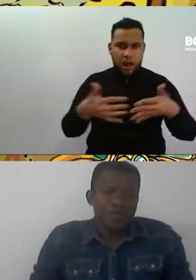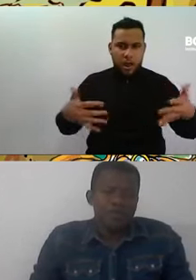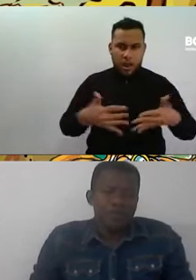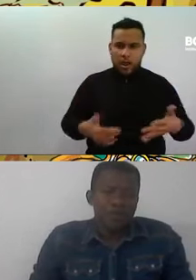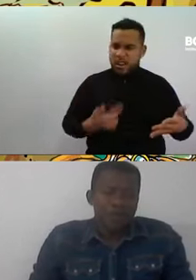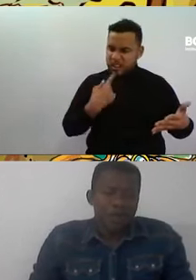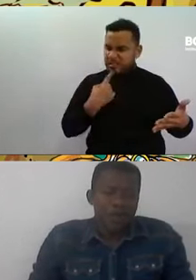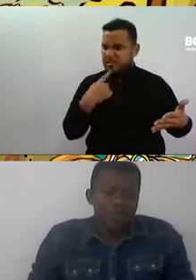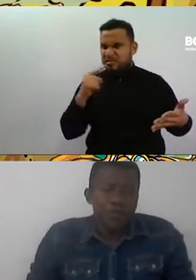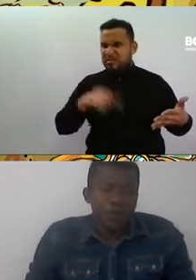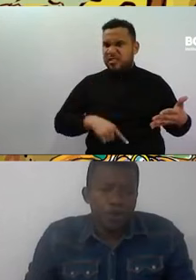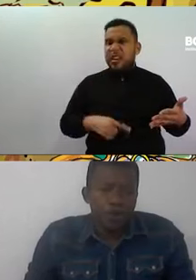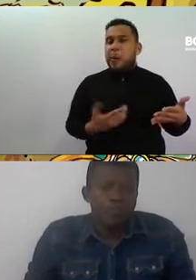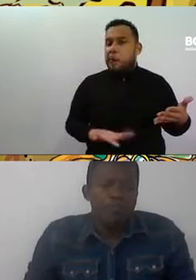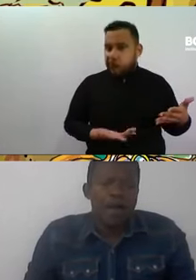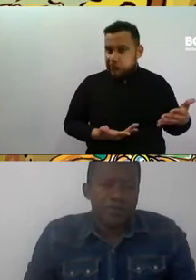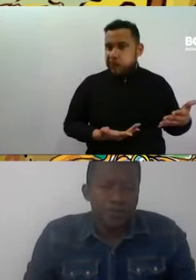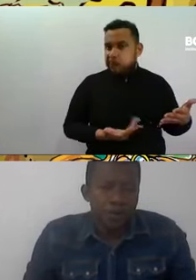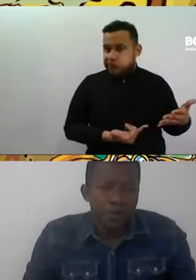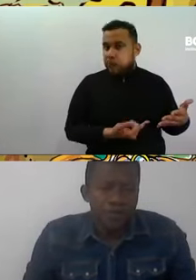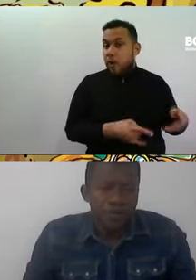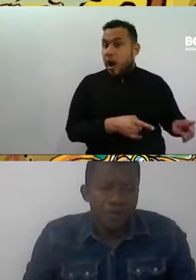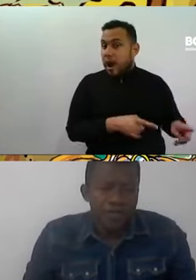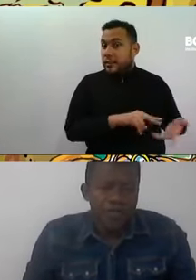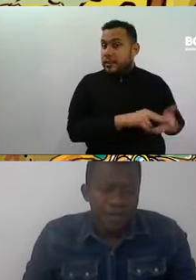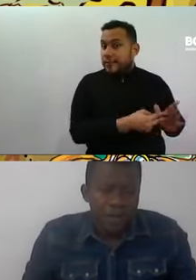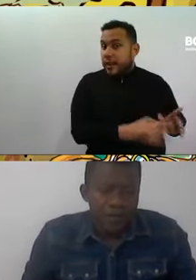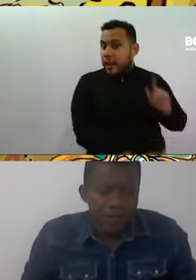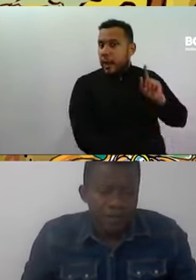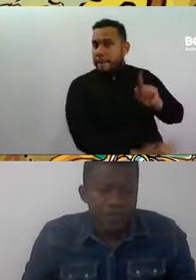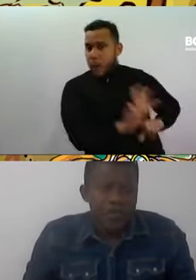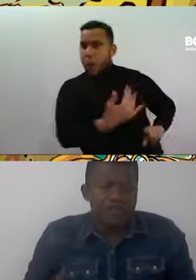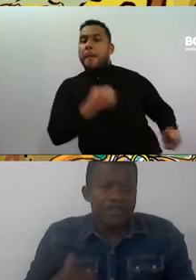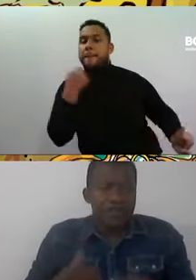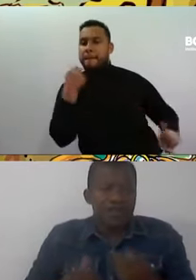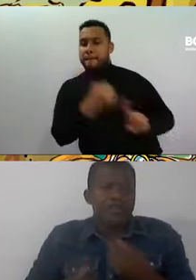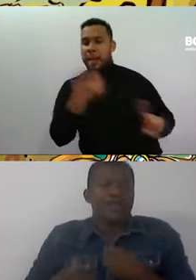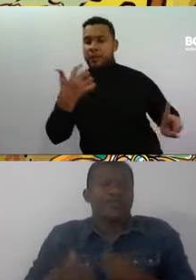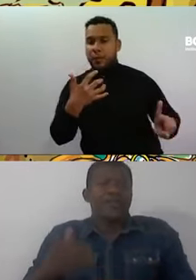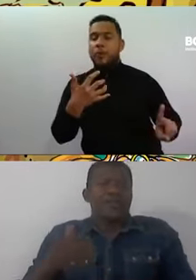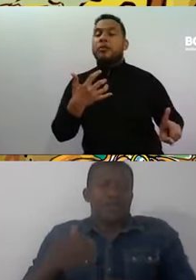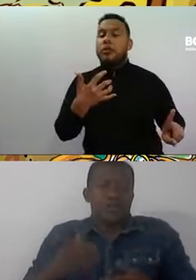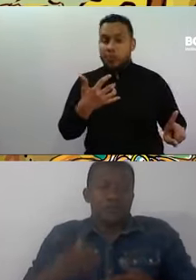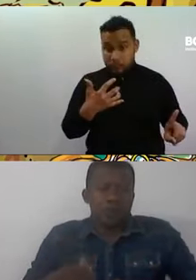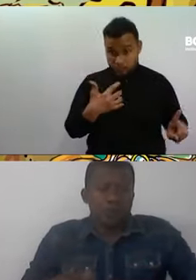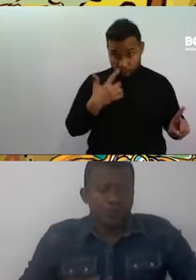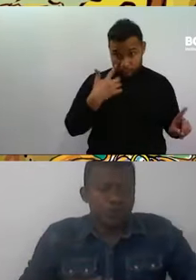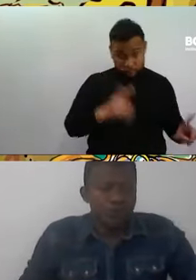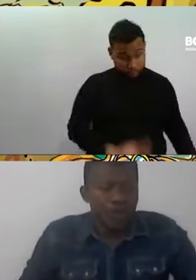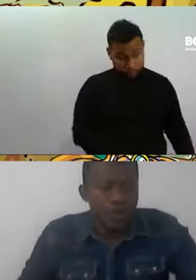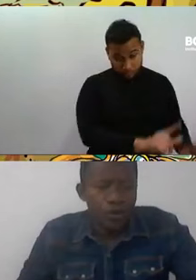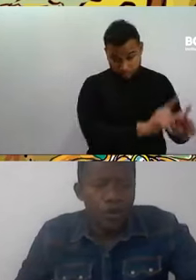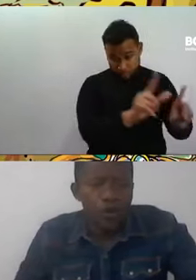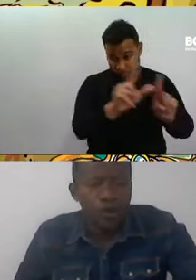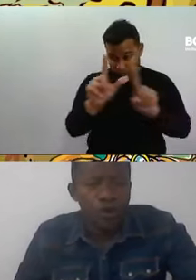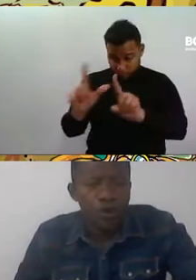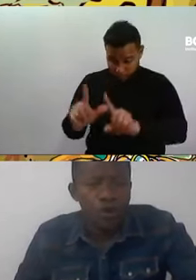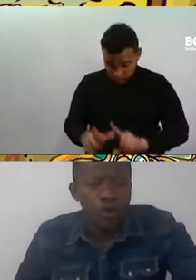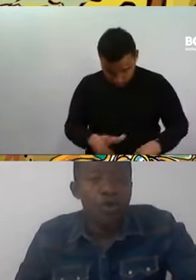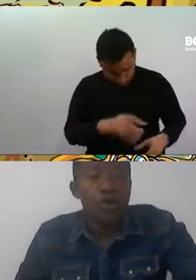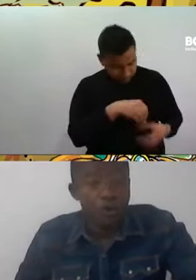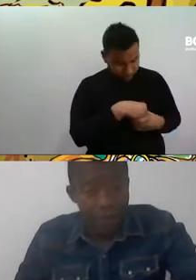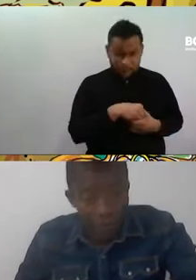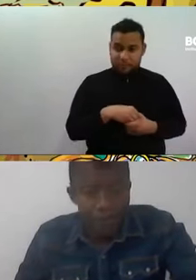decir que ha habido un impacto literario desde las letras que nos proporciona